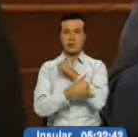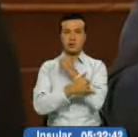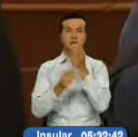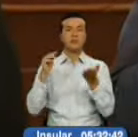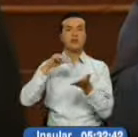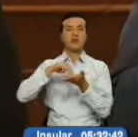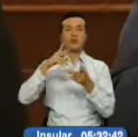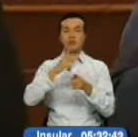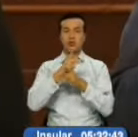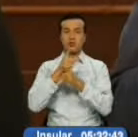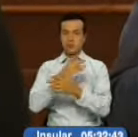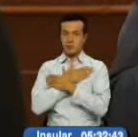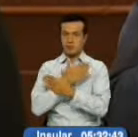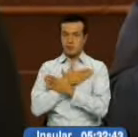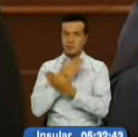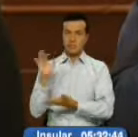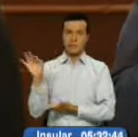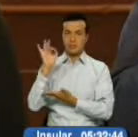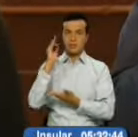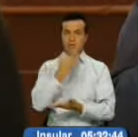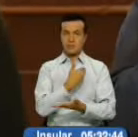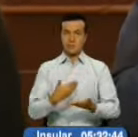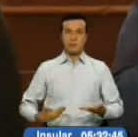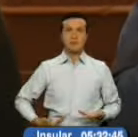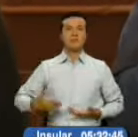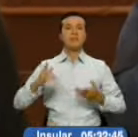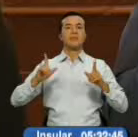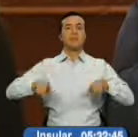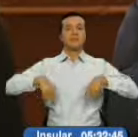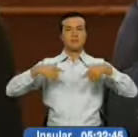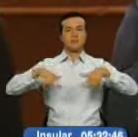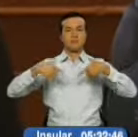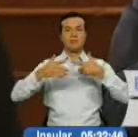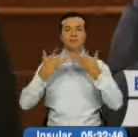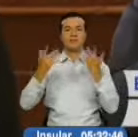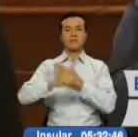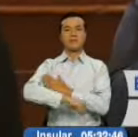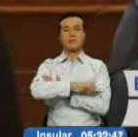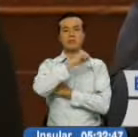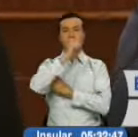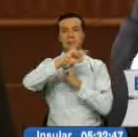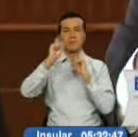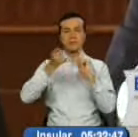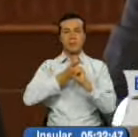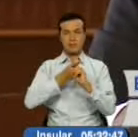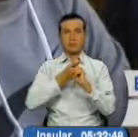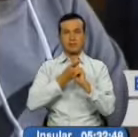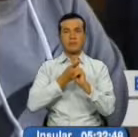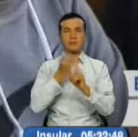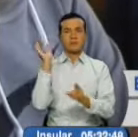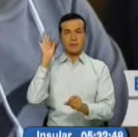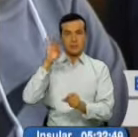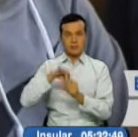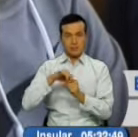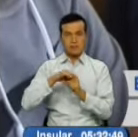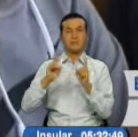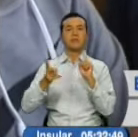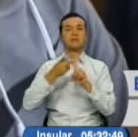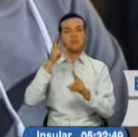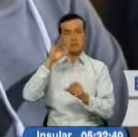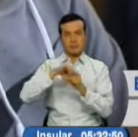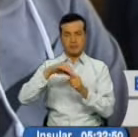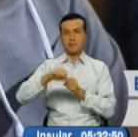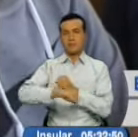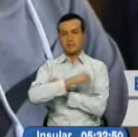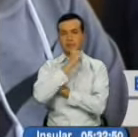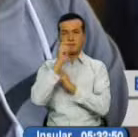del Consejo al presidente electo de Ecuador, Lenín Moreno Garcés, quien triunfó durante la primera vuelta y el balotaje, y cuya ganancia se ratificó en